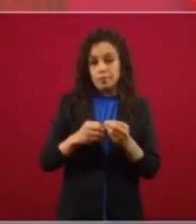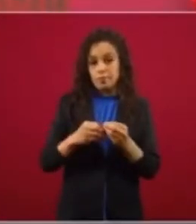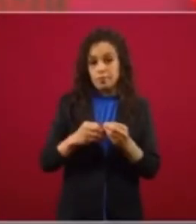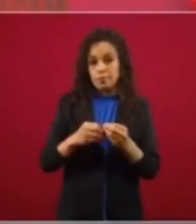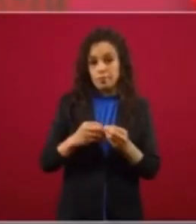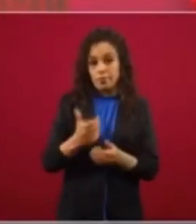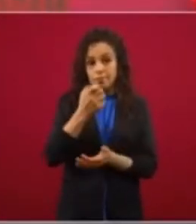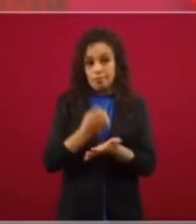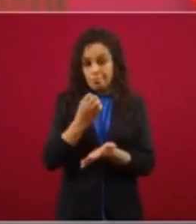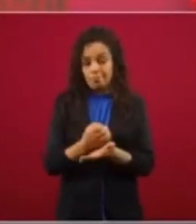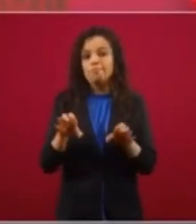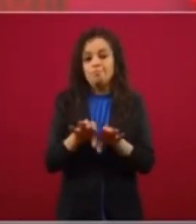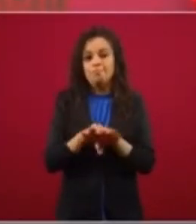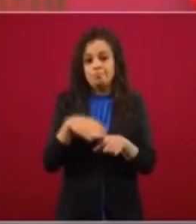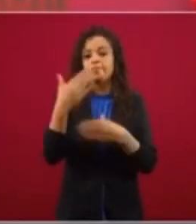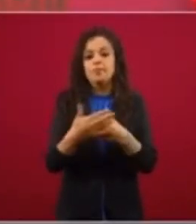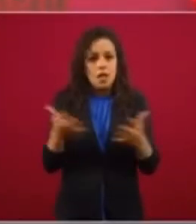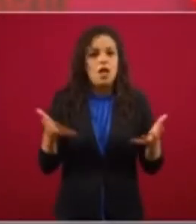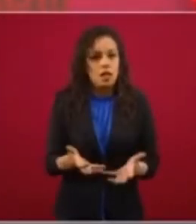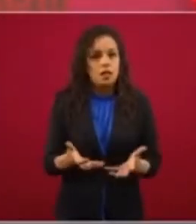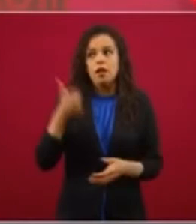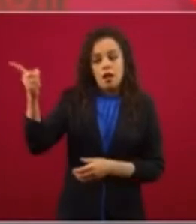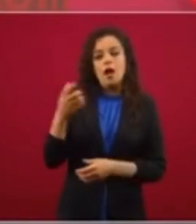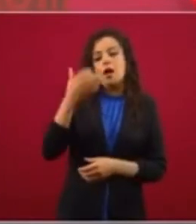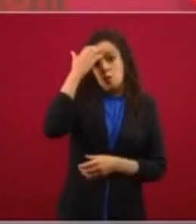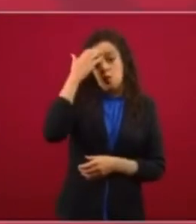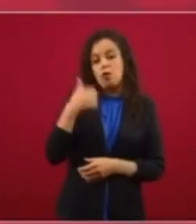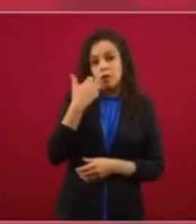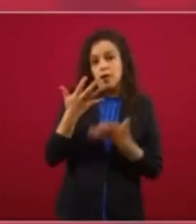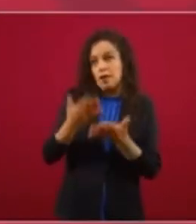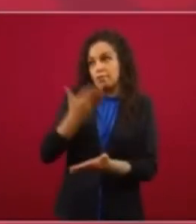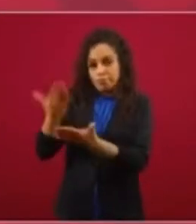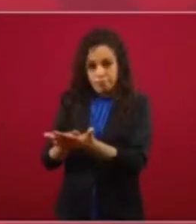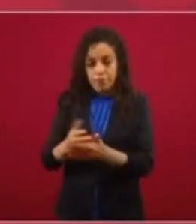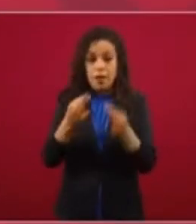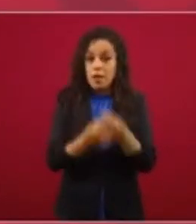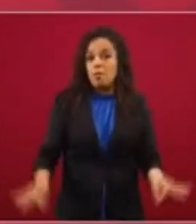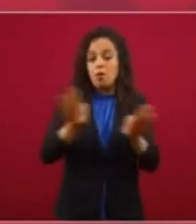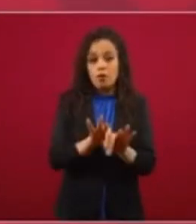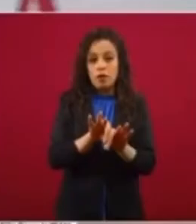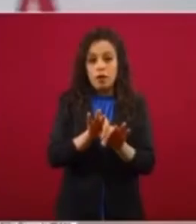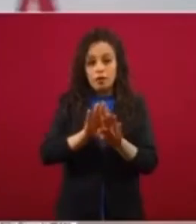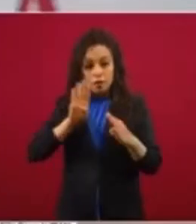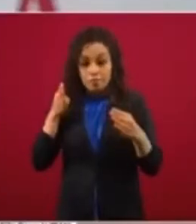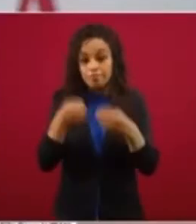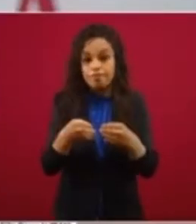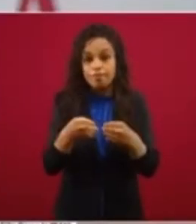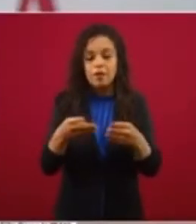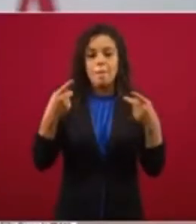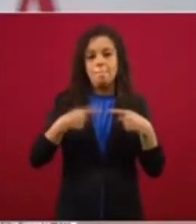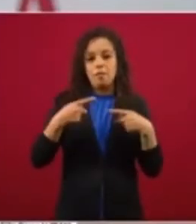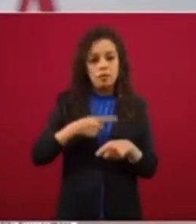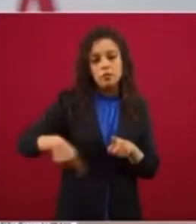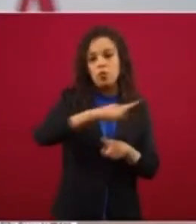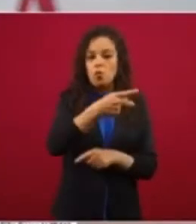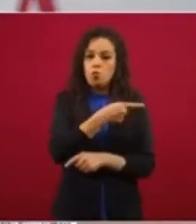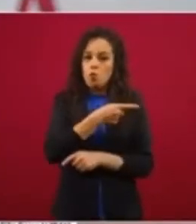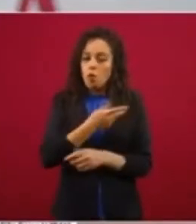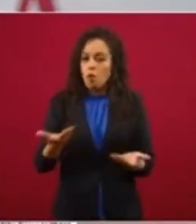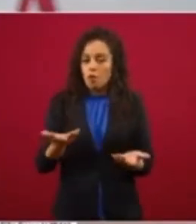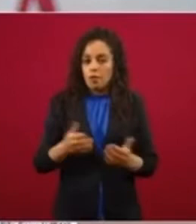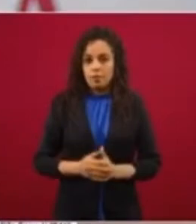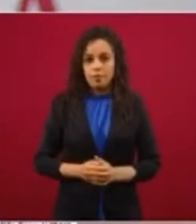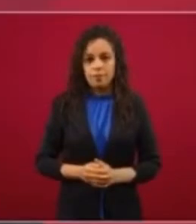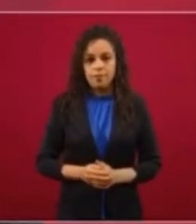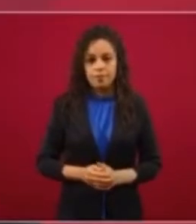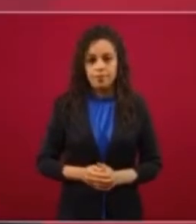económica, dándole atención prioritaria a los más necesitados, a los pobres, cómo vamos a cumplir